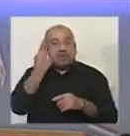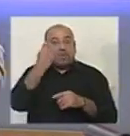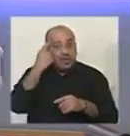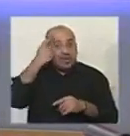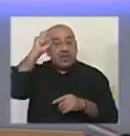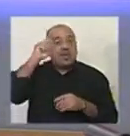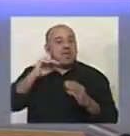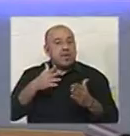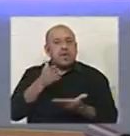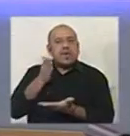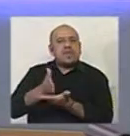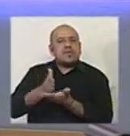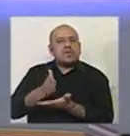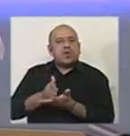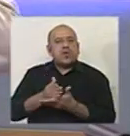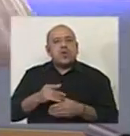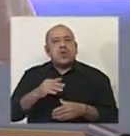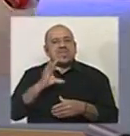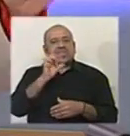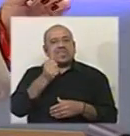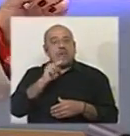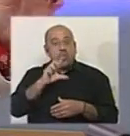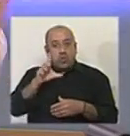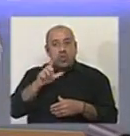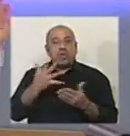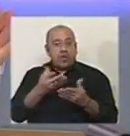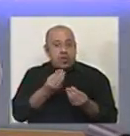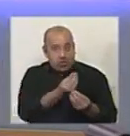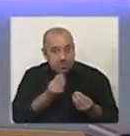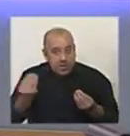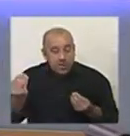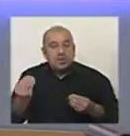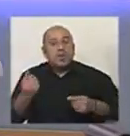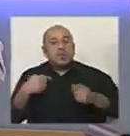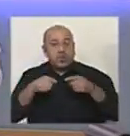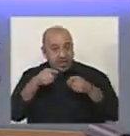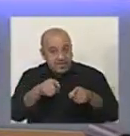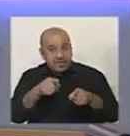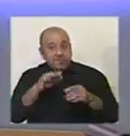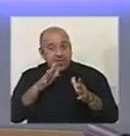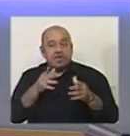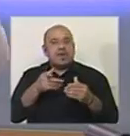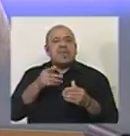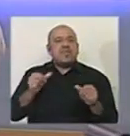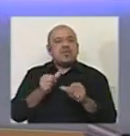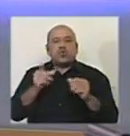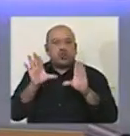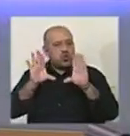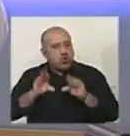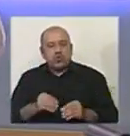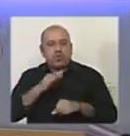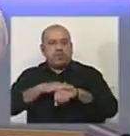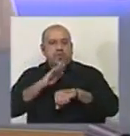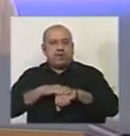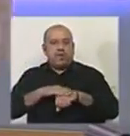asesor personal, que es Saud Al-Qahtani, que ahora ha sido removido de su cargo, no sabemos qué suerte correrá, quizás hasta lo condenen a muerte. Con lo cual,